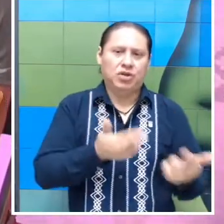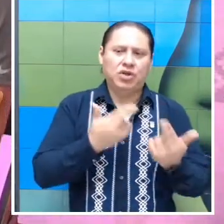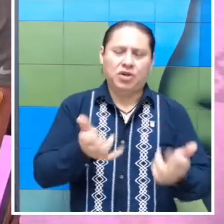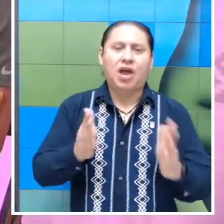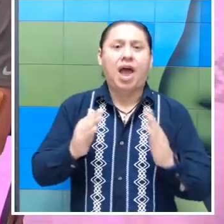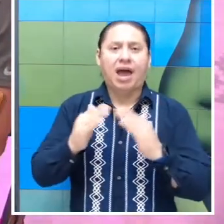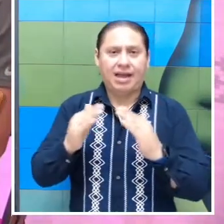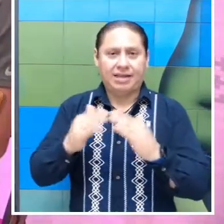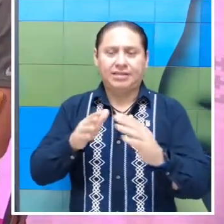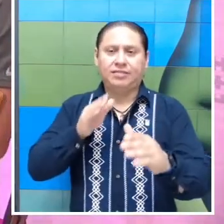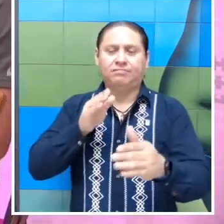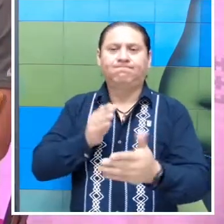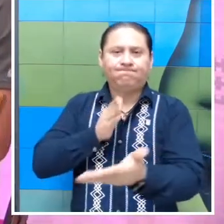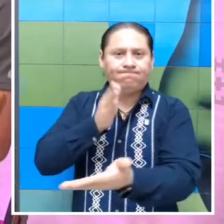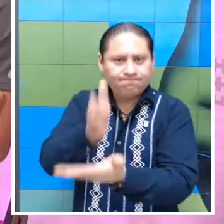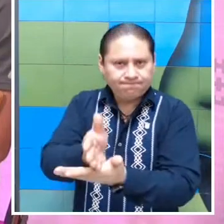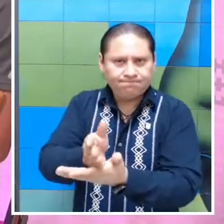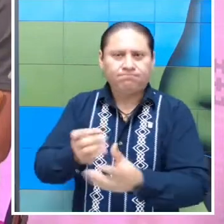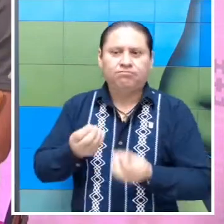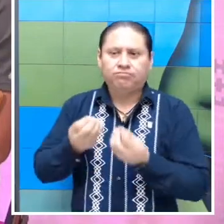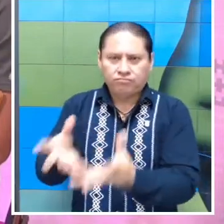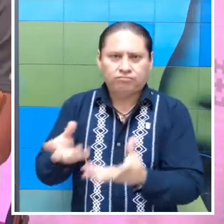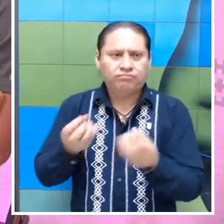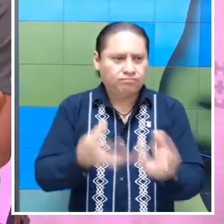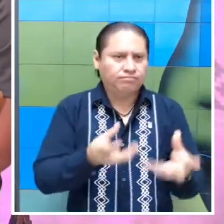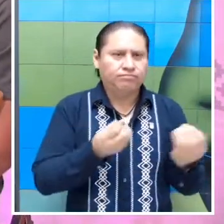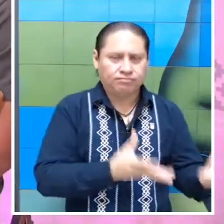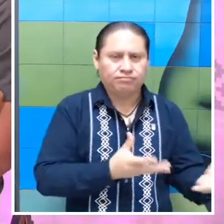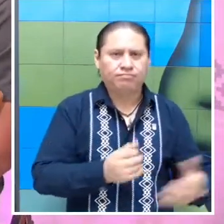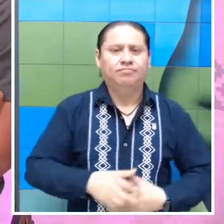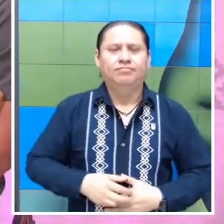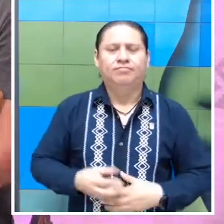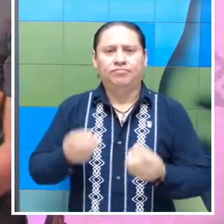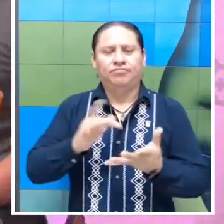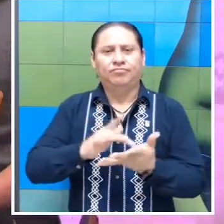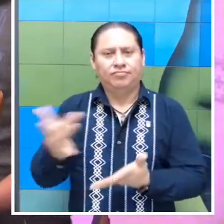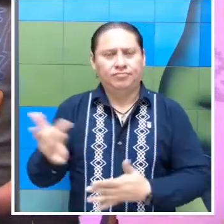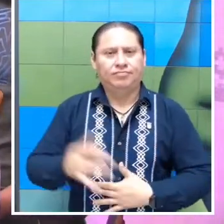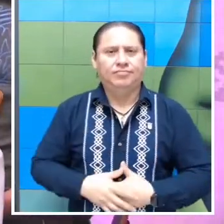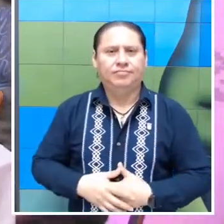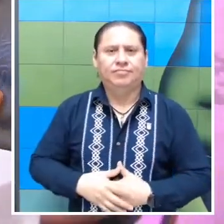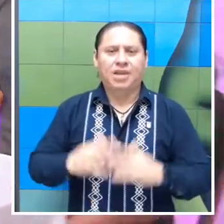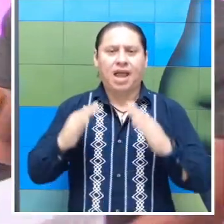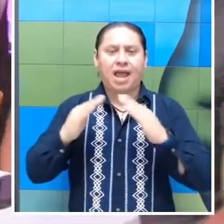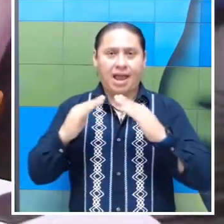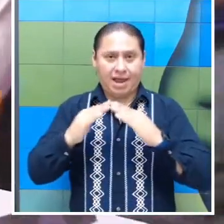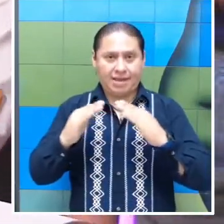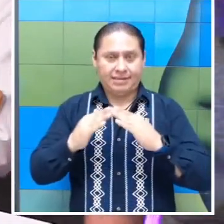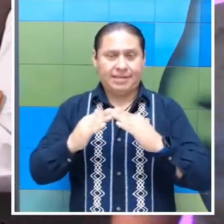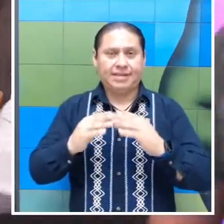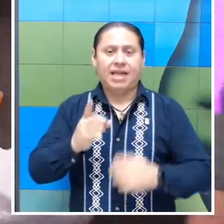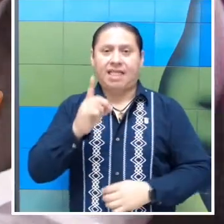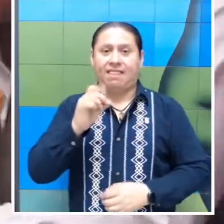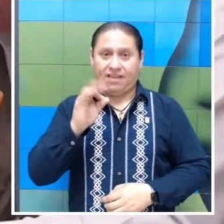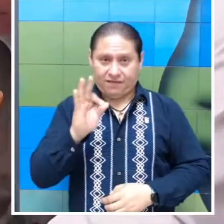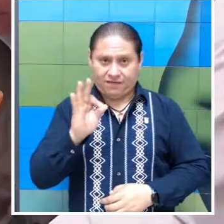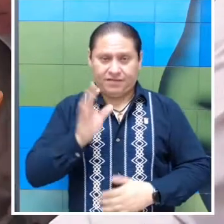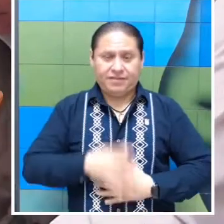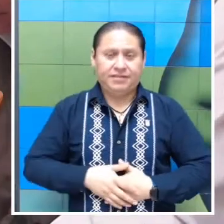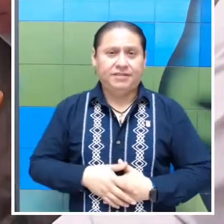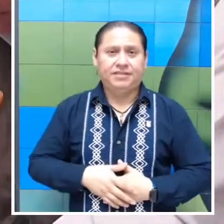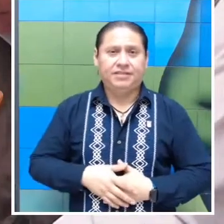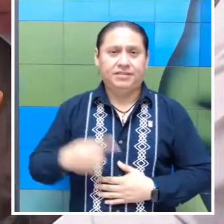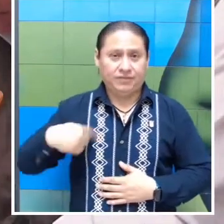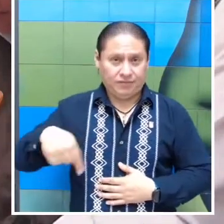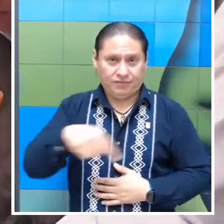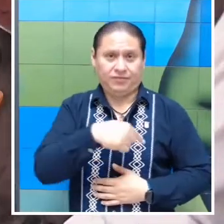casas, hogares, pues la licenciada Delia es la encargada. Muchas gracias. Pues casas hogares del DIF Chiapas, nosotros